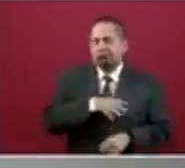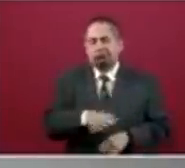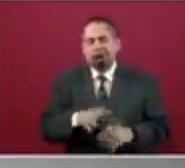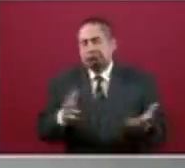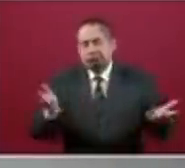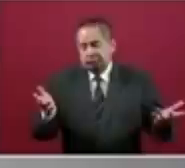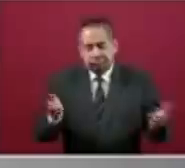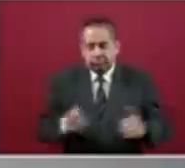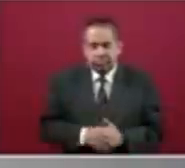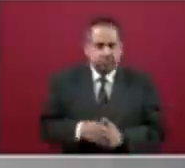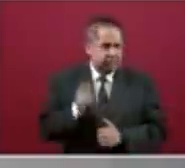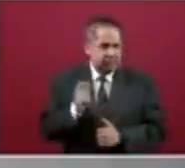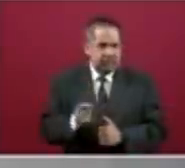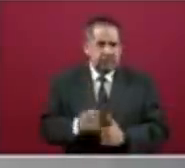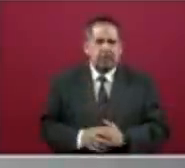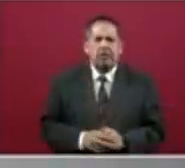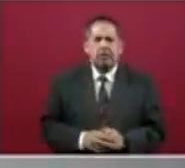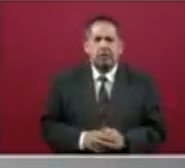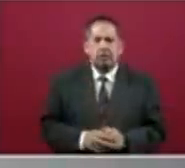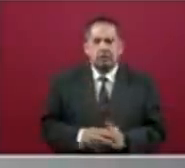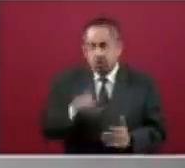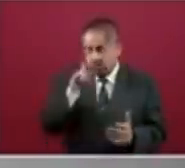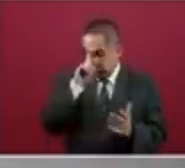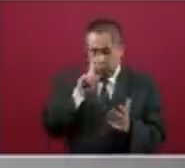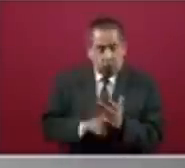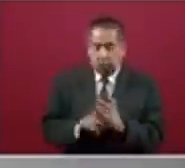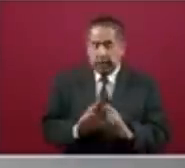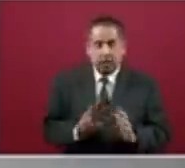Entonces, no creo